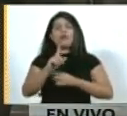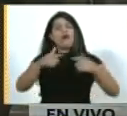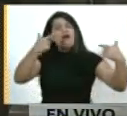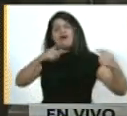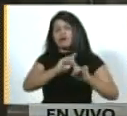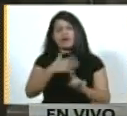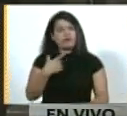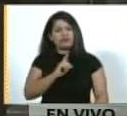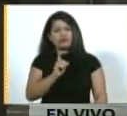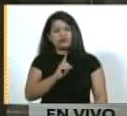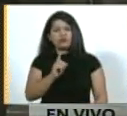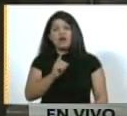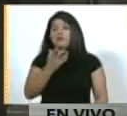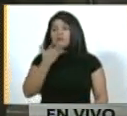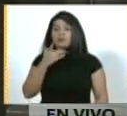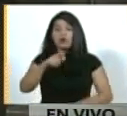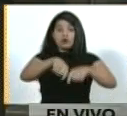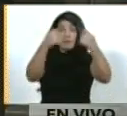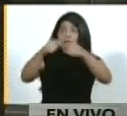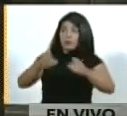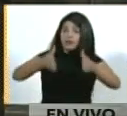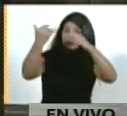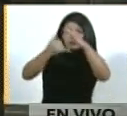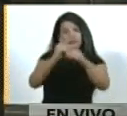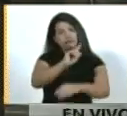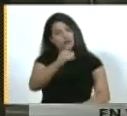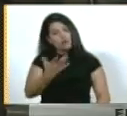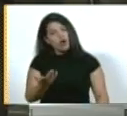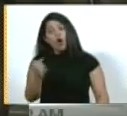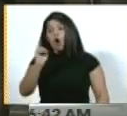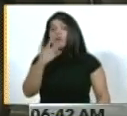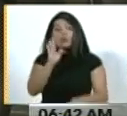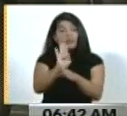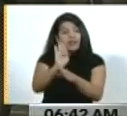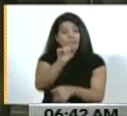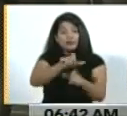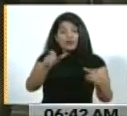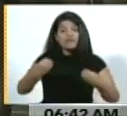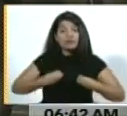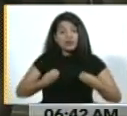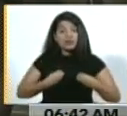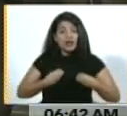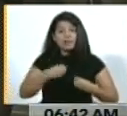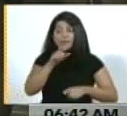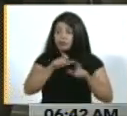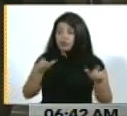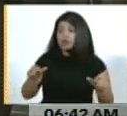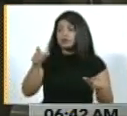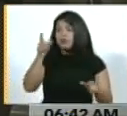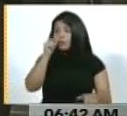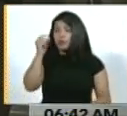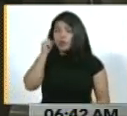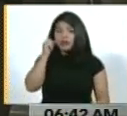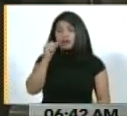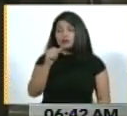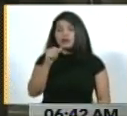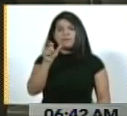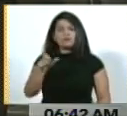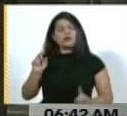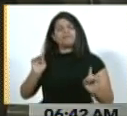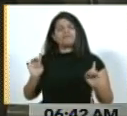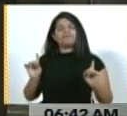para evitar que se destruyan los bienes públicos, para proteger la vida de los manifestantes, de los terceros